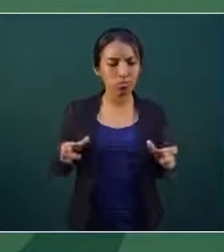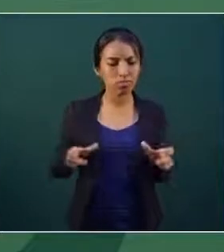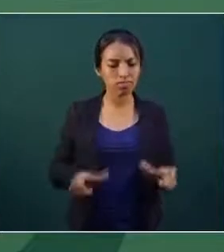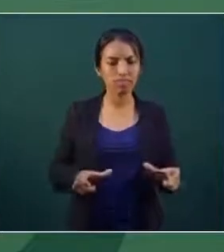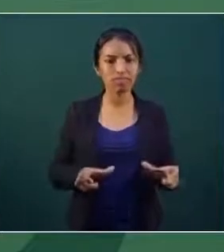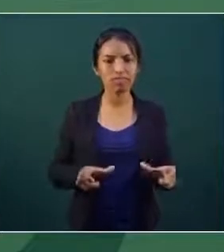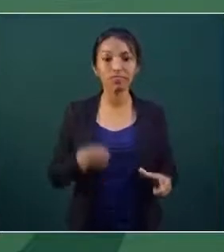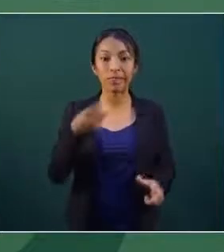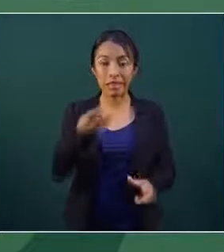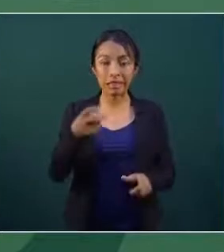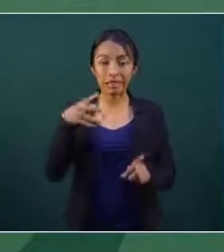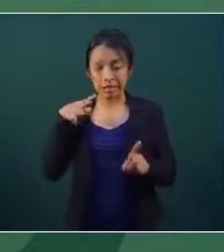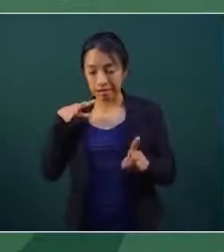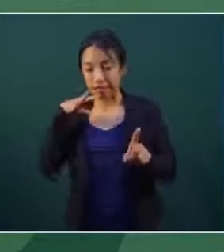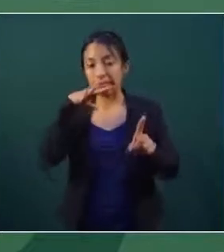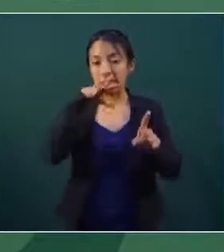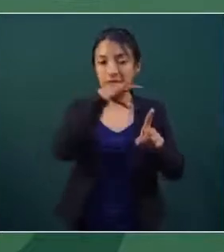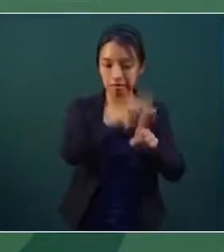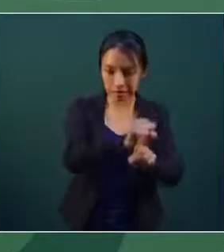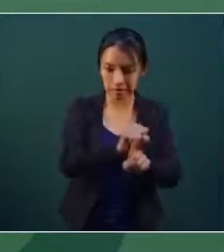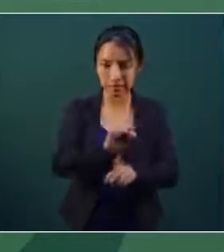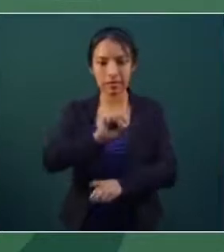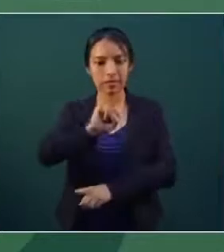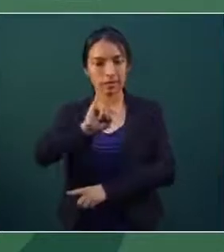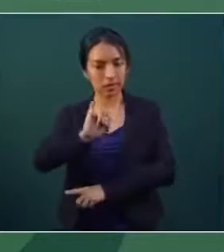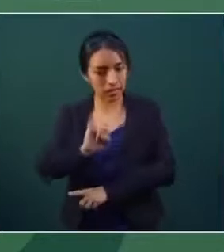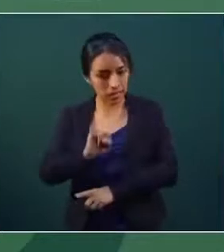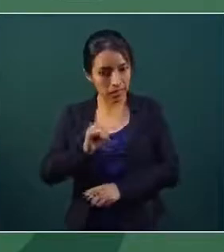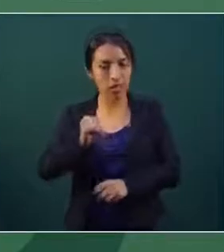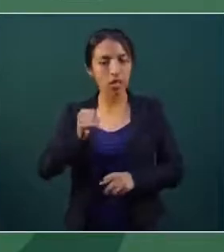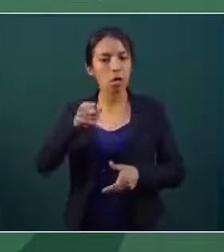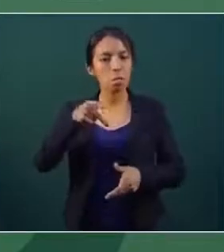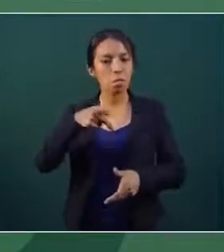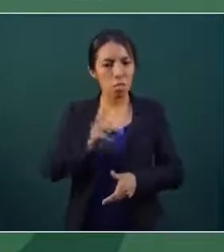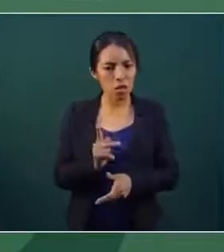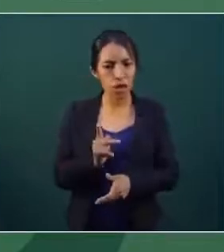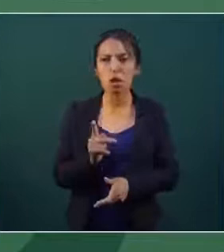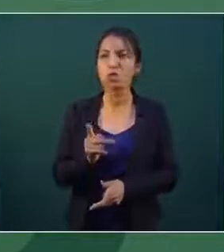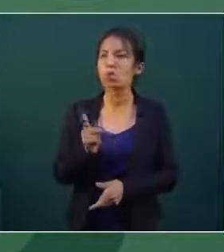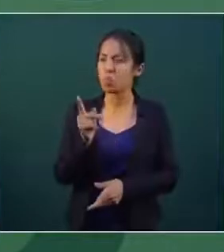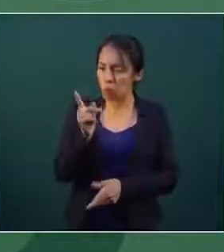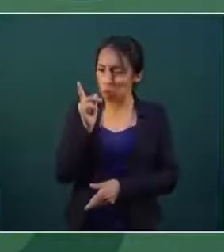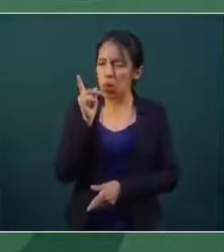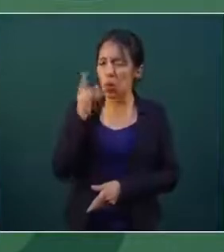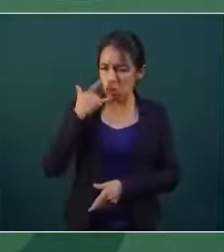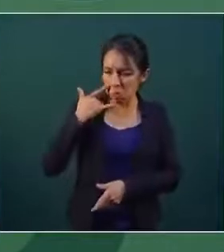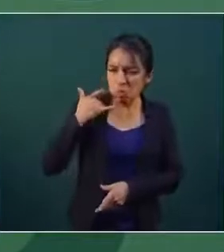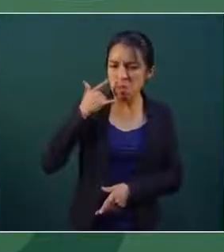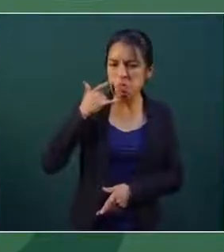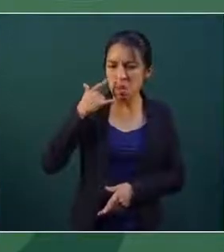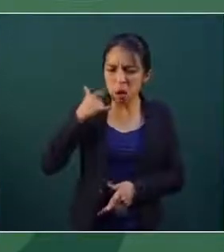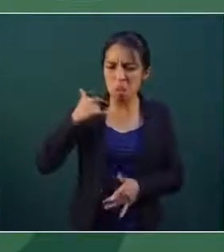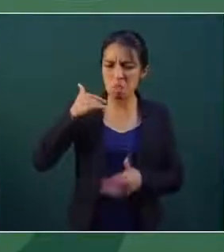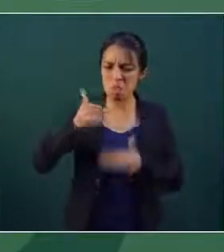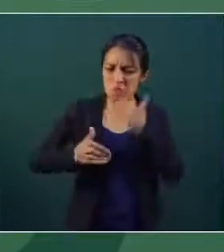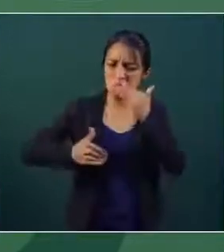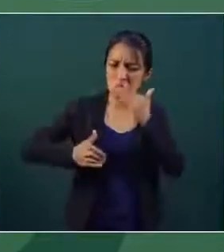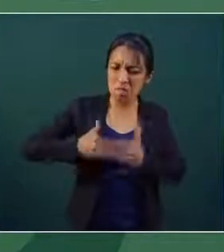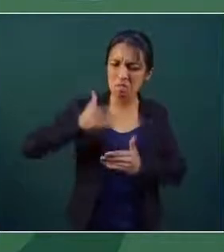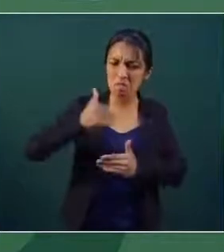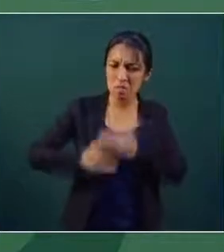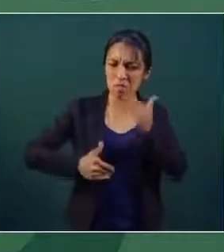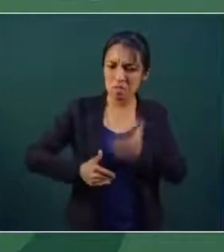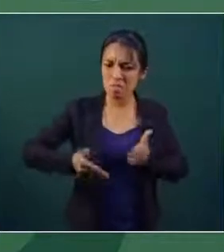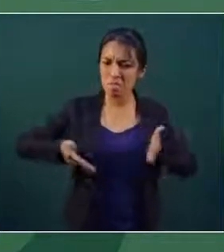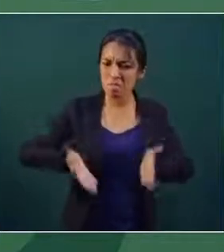reto, y al mismo tiempo se está formando a